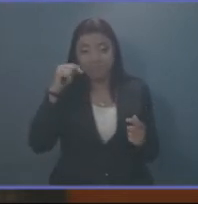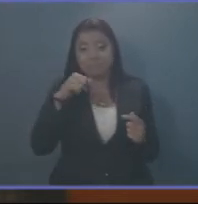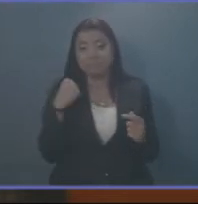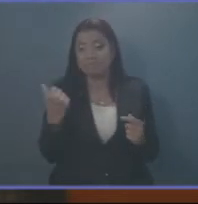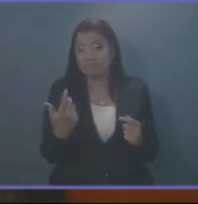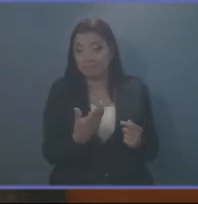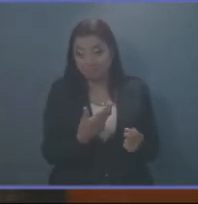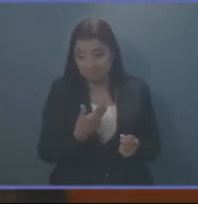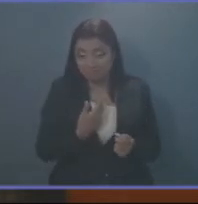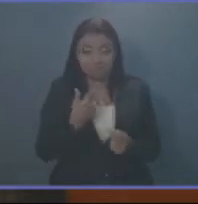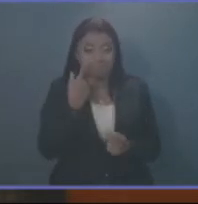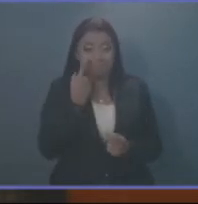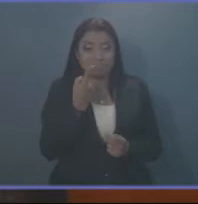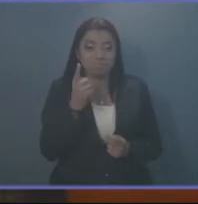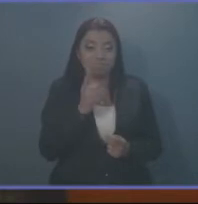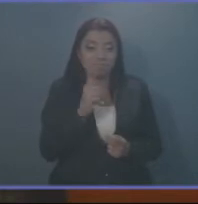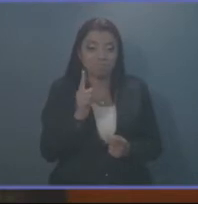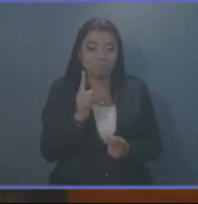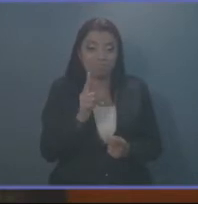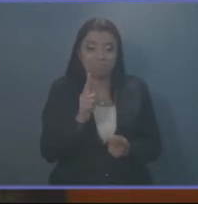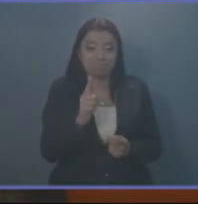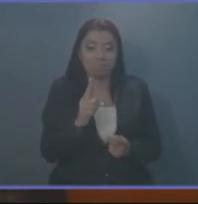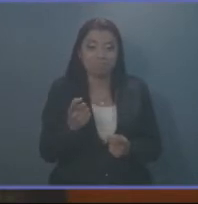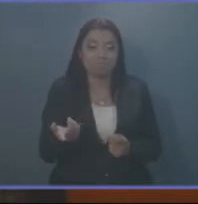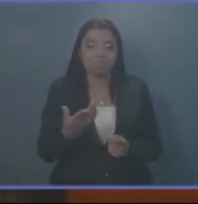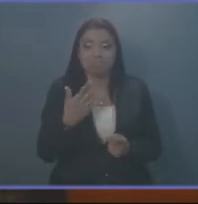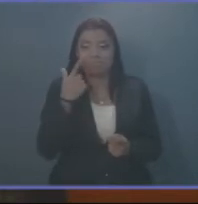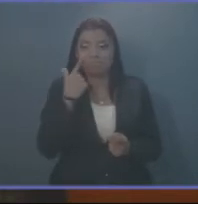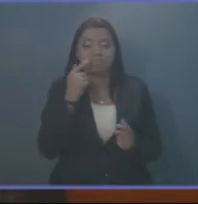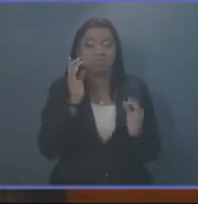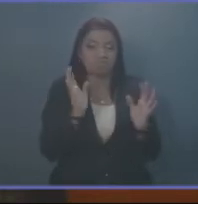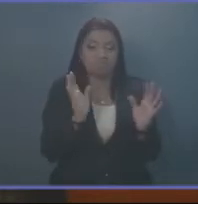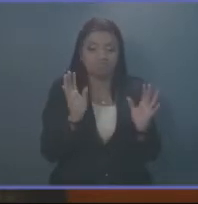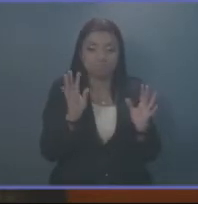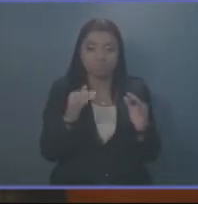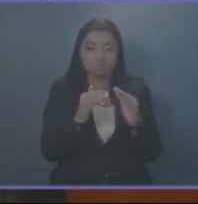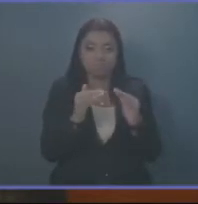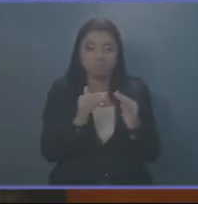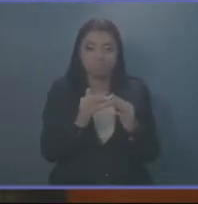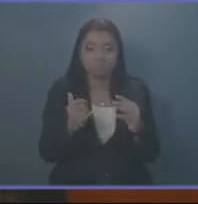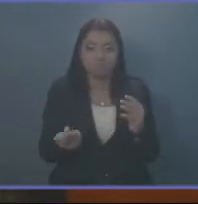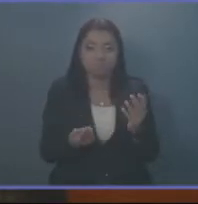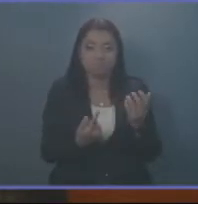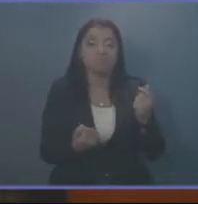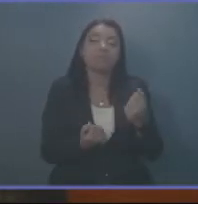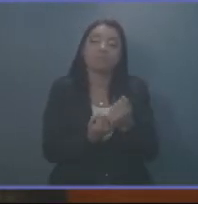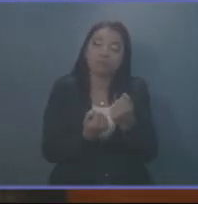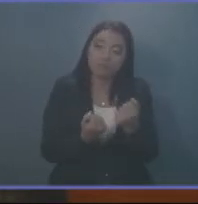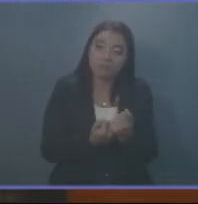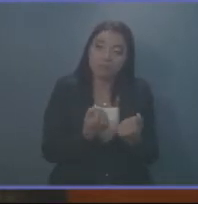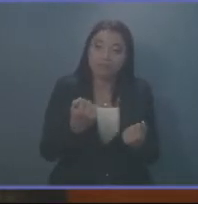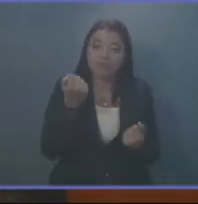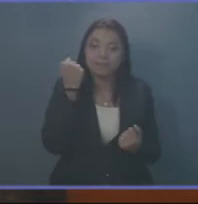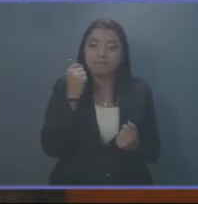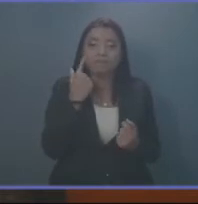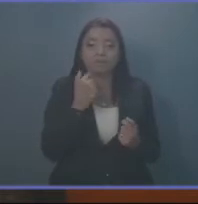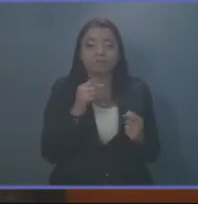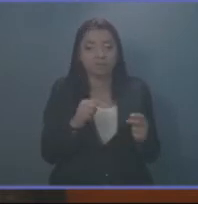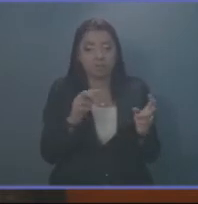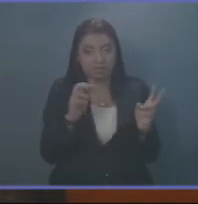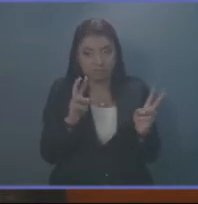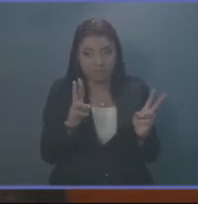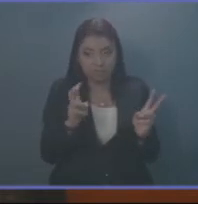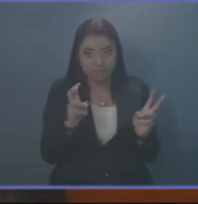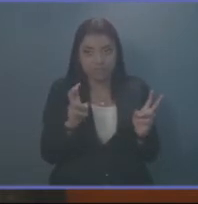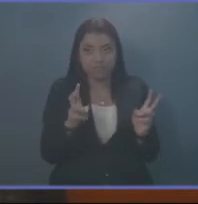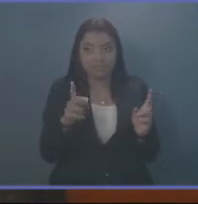vamos a sumar. Y también se ha tocado un punto importante, que es el tema